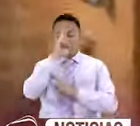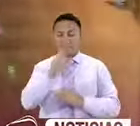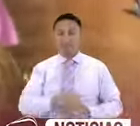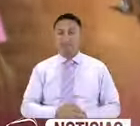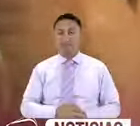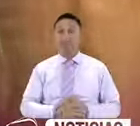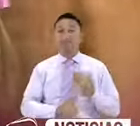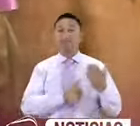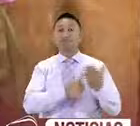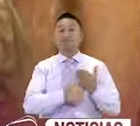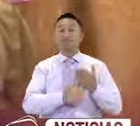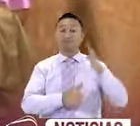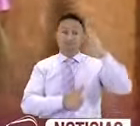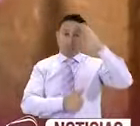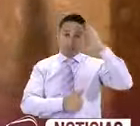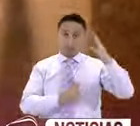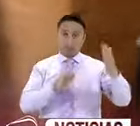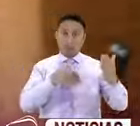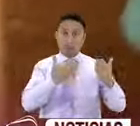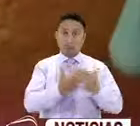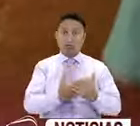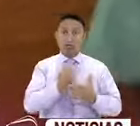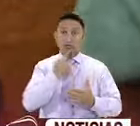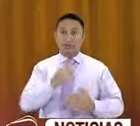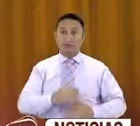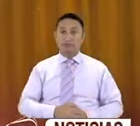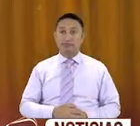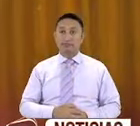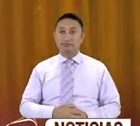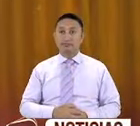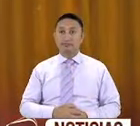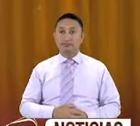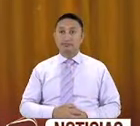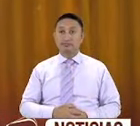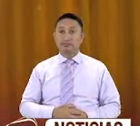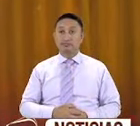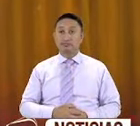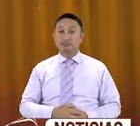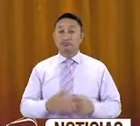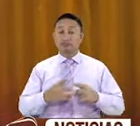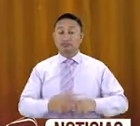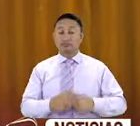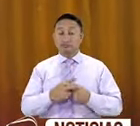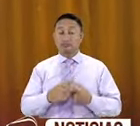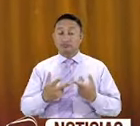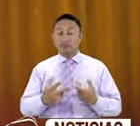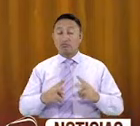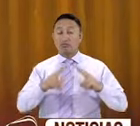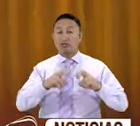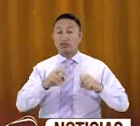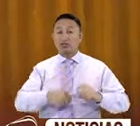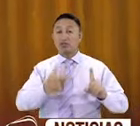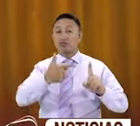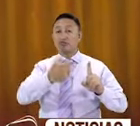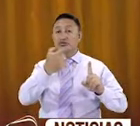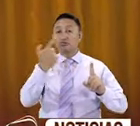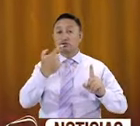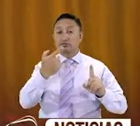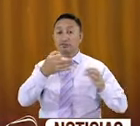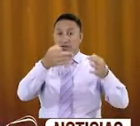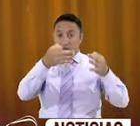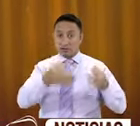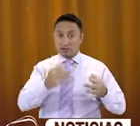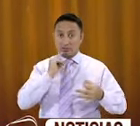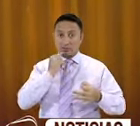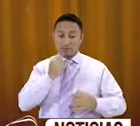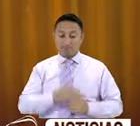Gobierno en su comparecencia señaló lo siguiente. Estamos investigando un asesinato, es una cosa muy seria. Ese asesinato